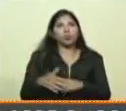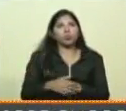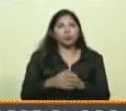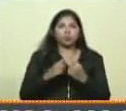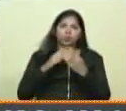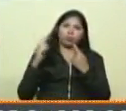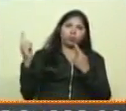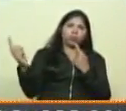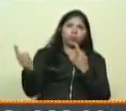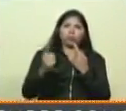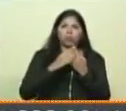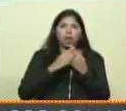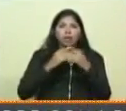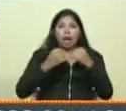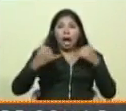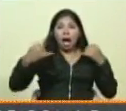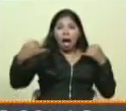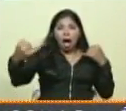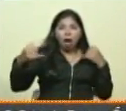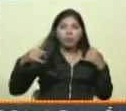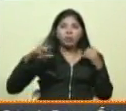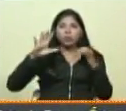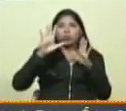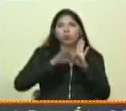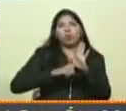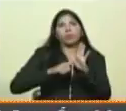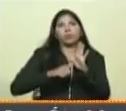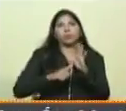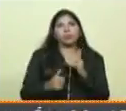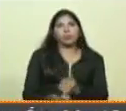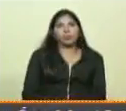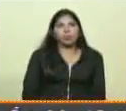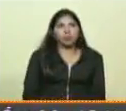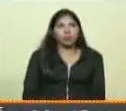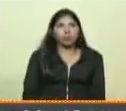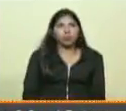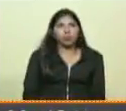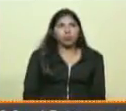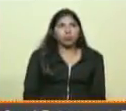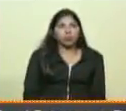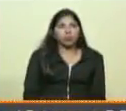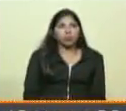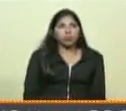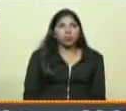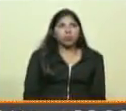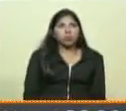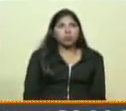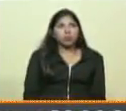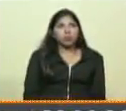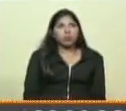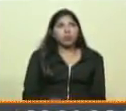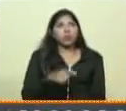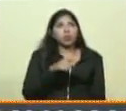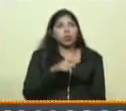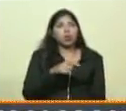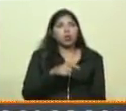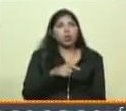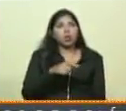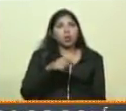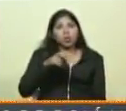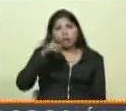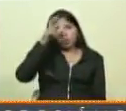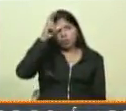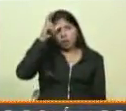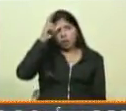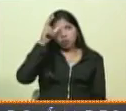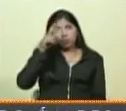mostrar los sabotajes. Sin embargo, yo quiero, aunque no es el Estado Falcón, sí está relacionado con Falcón, porque esto fue en Coro. Lamentablemente aquí